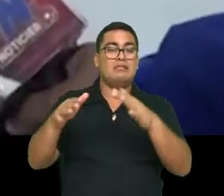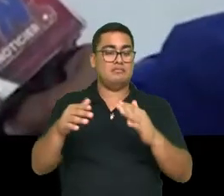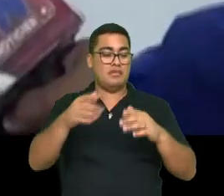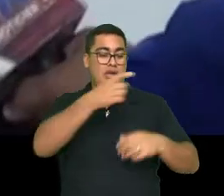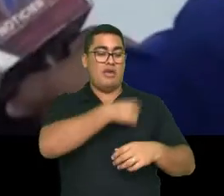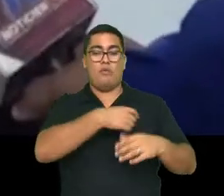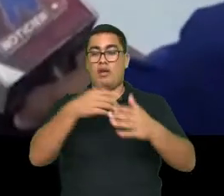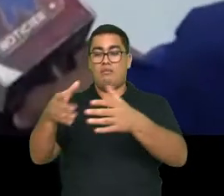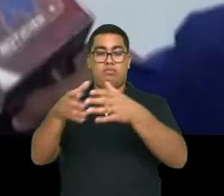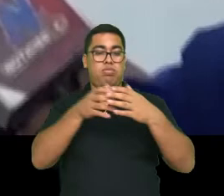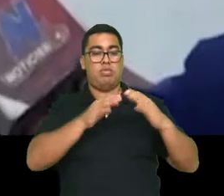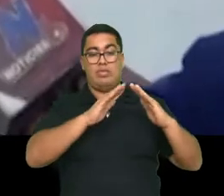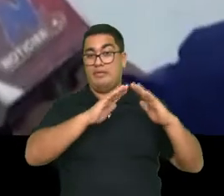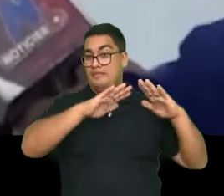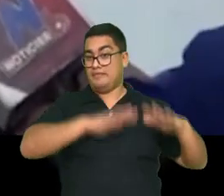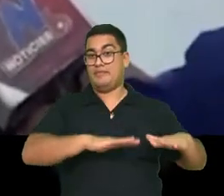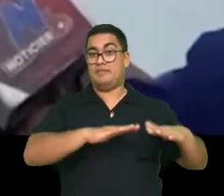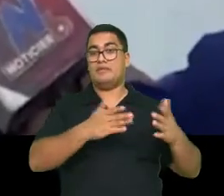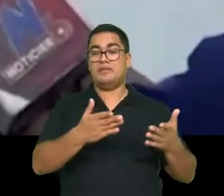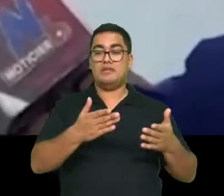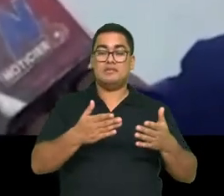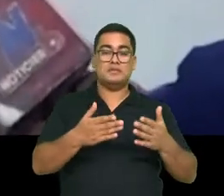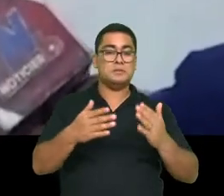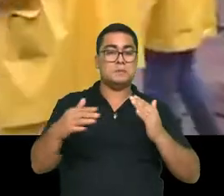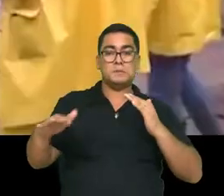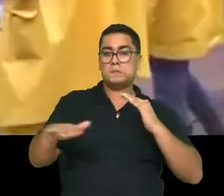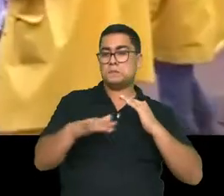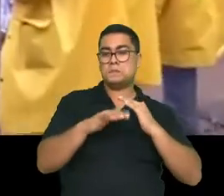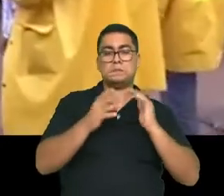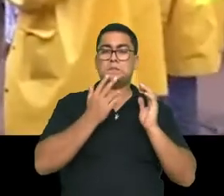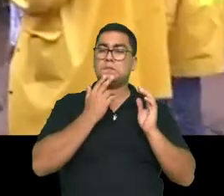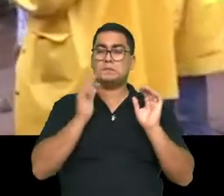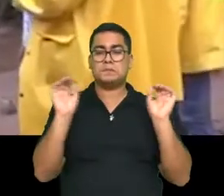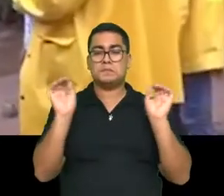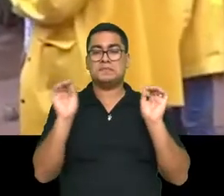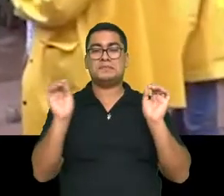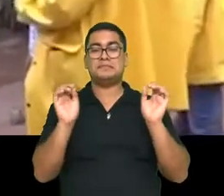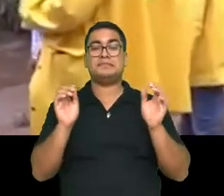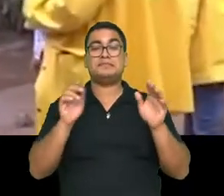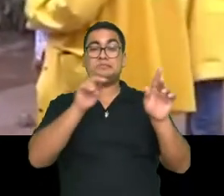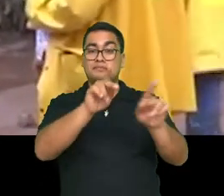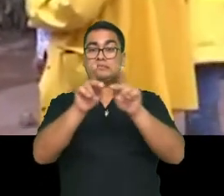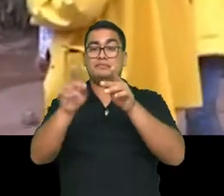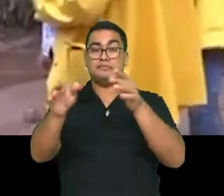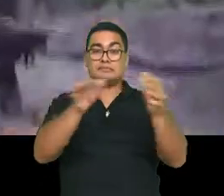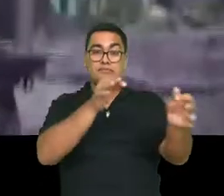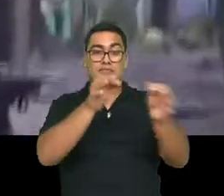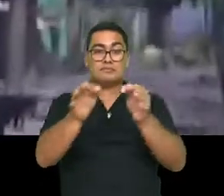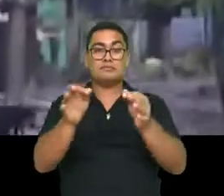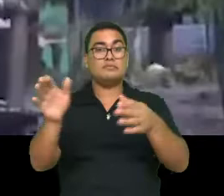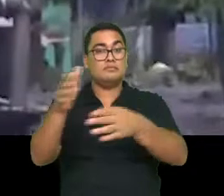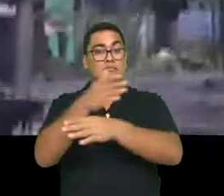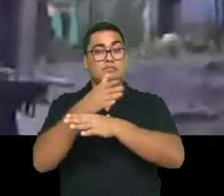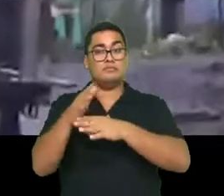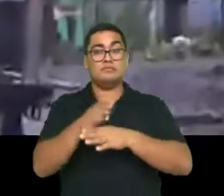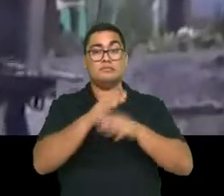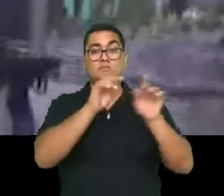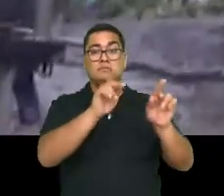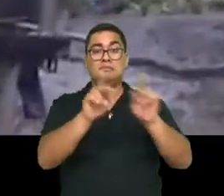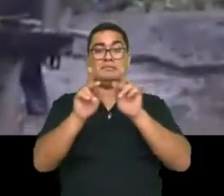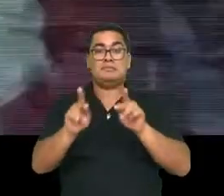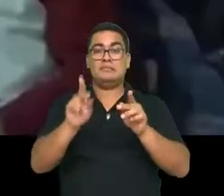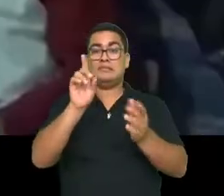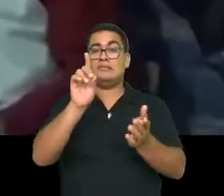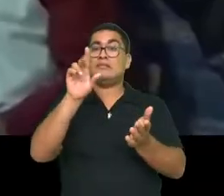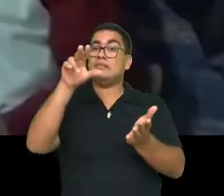está, queda de día eso, horrible pues, sí. Testimonios similares son recogidos de parte de la población del Tuma